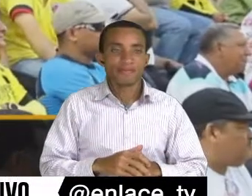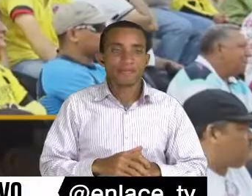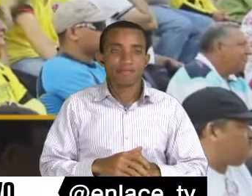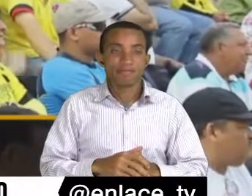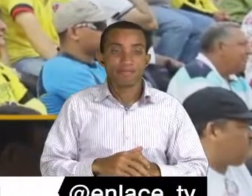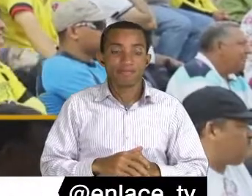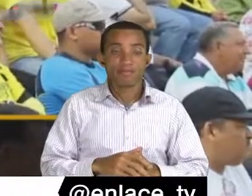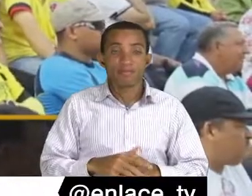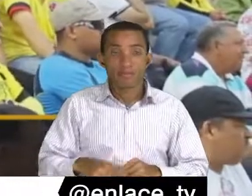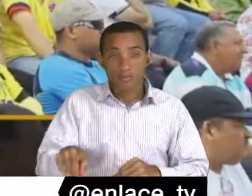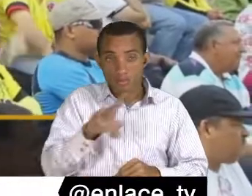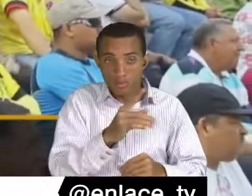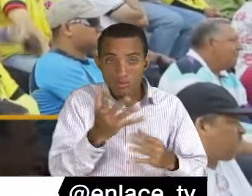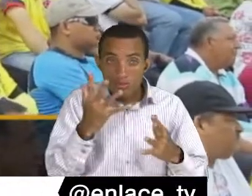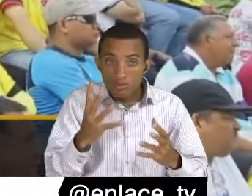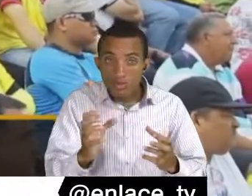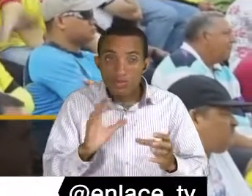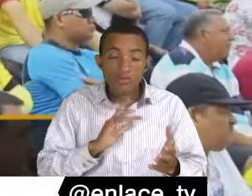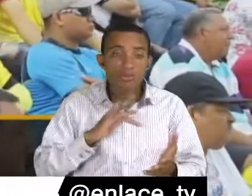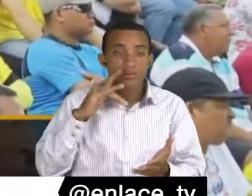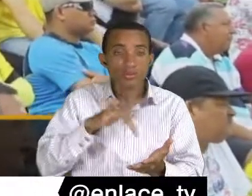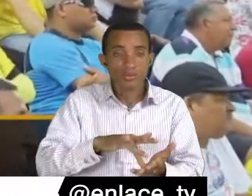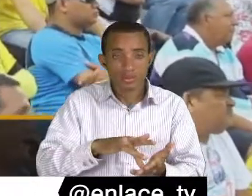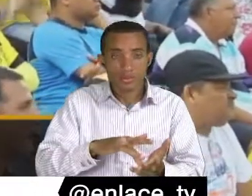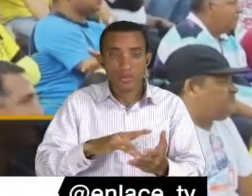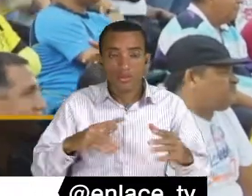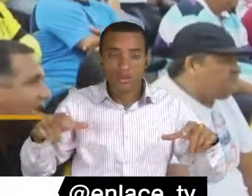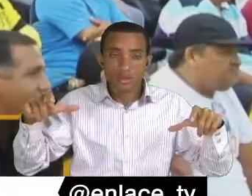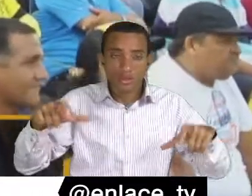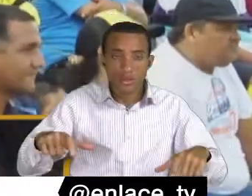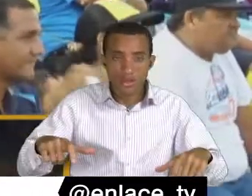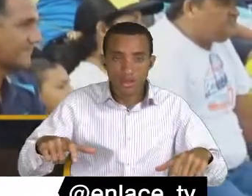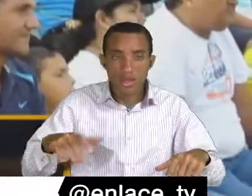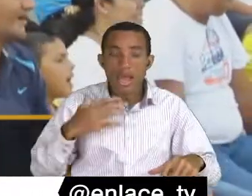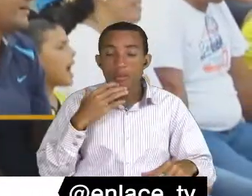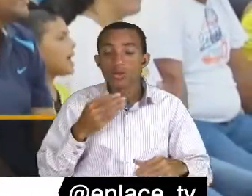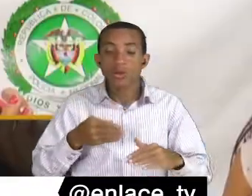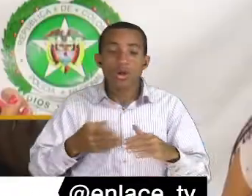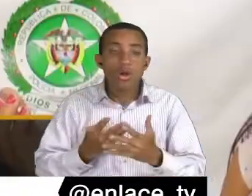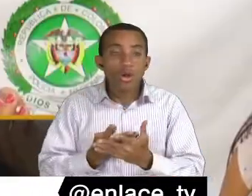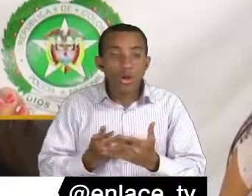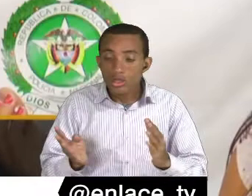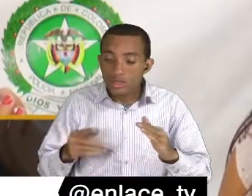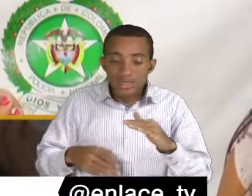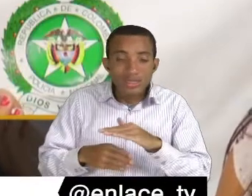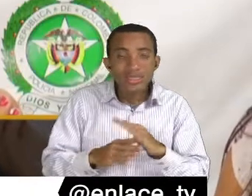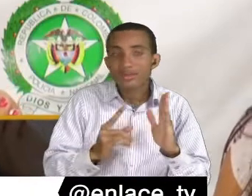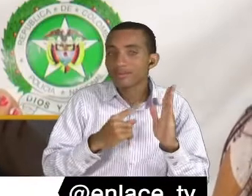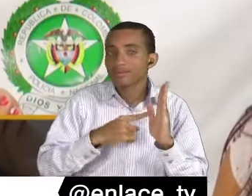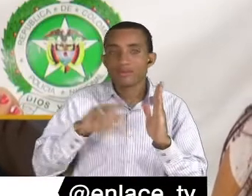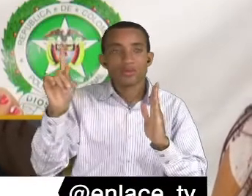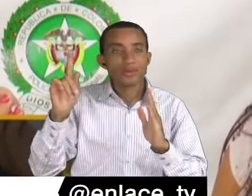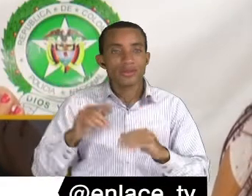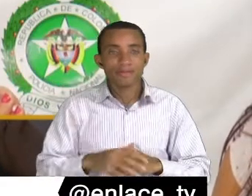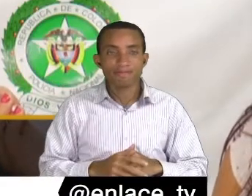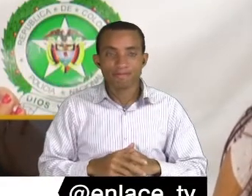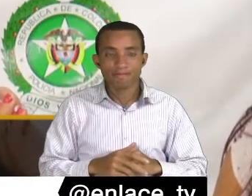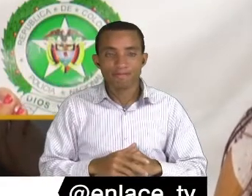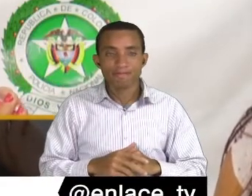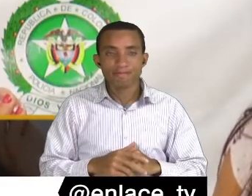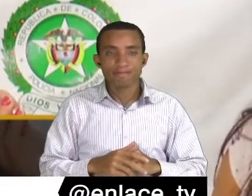usted tiene programado asistir al partido, no olvide que hay elementos que no puede ingresar al estadio. No llevar los objetos que no son permitidos al